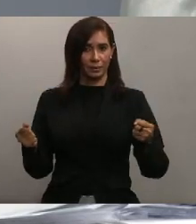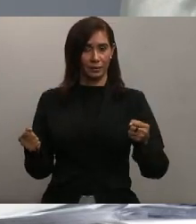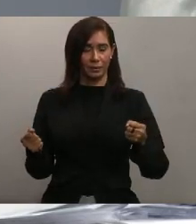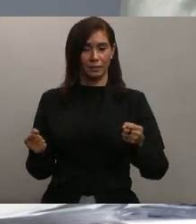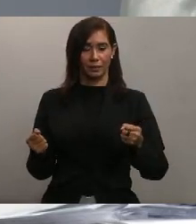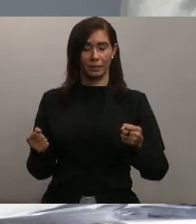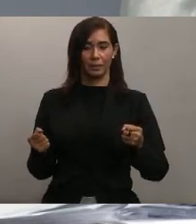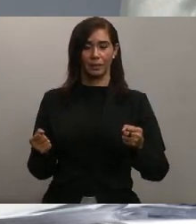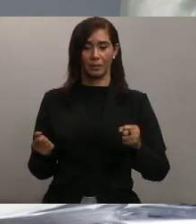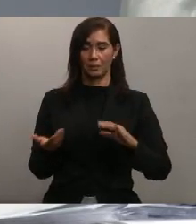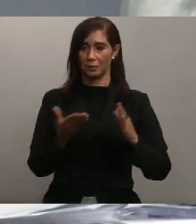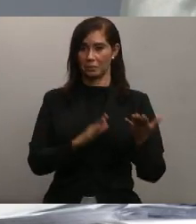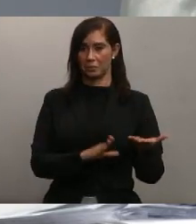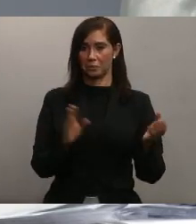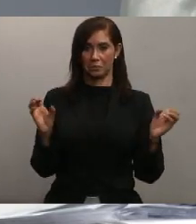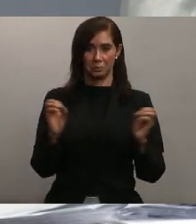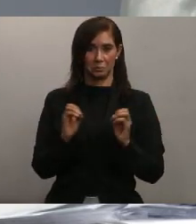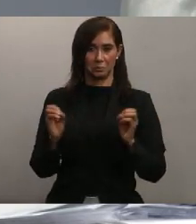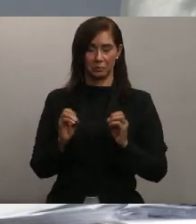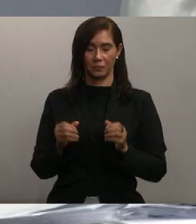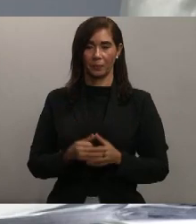0 casos de fallecimiento.